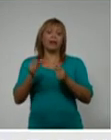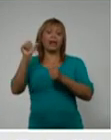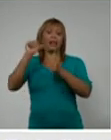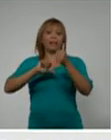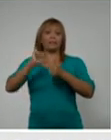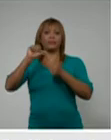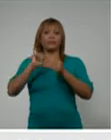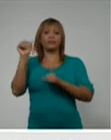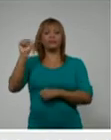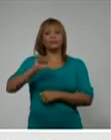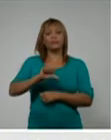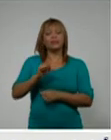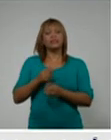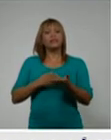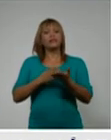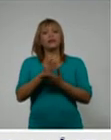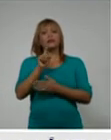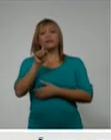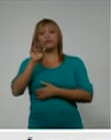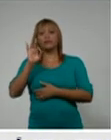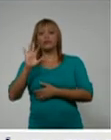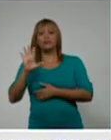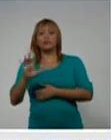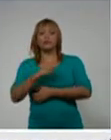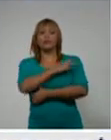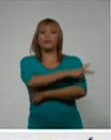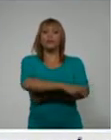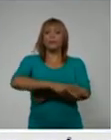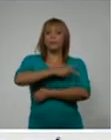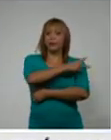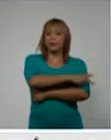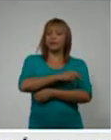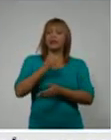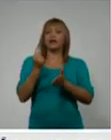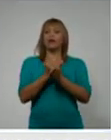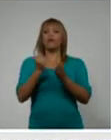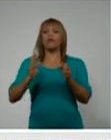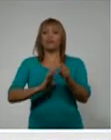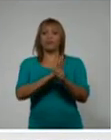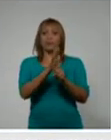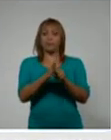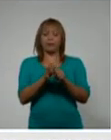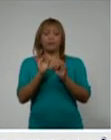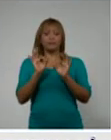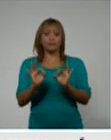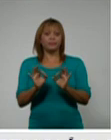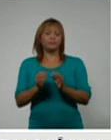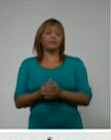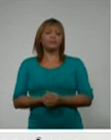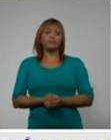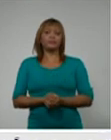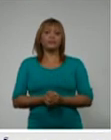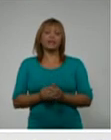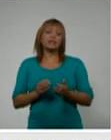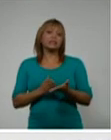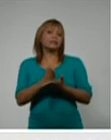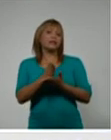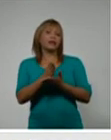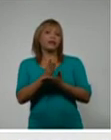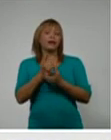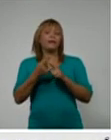se mantienen los 185 países que han confirmado casos de COVID, pero ya